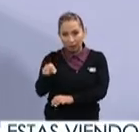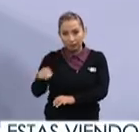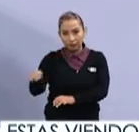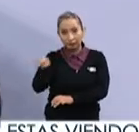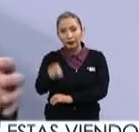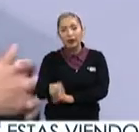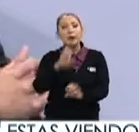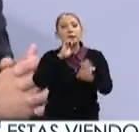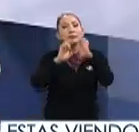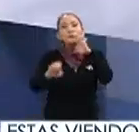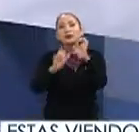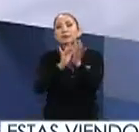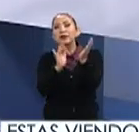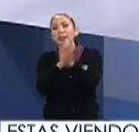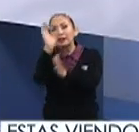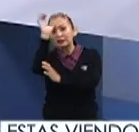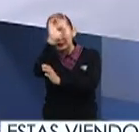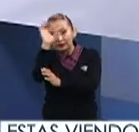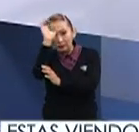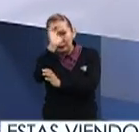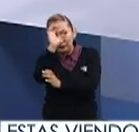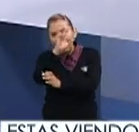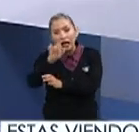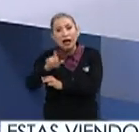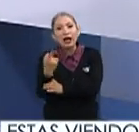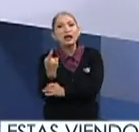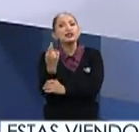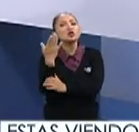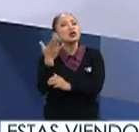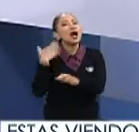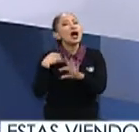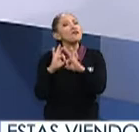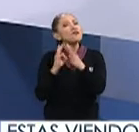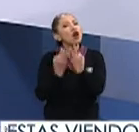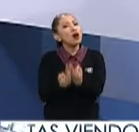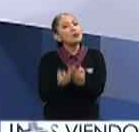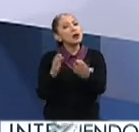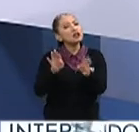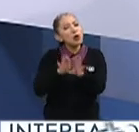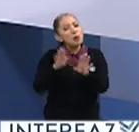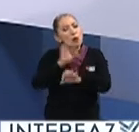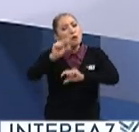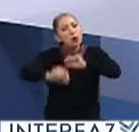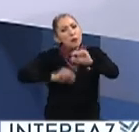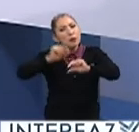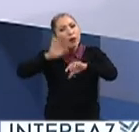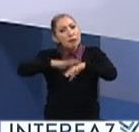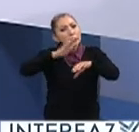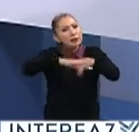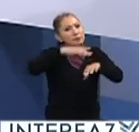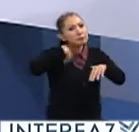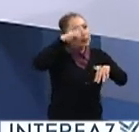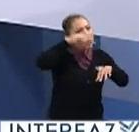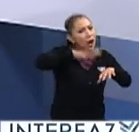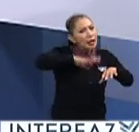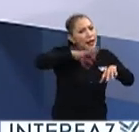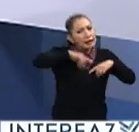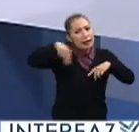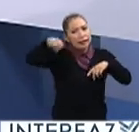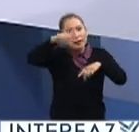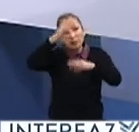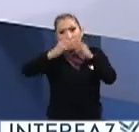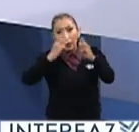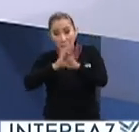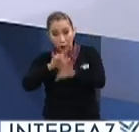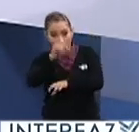el periodismo científico es una de las formas que se han venido constituyendo en México y en el mundo para que desde